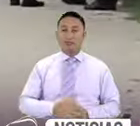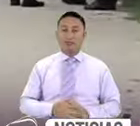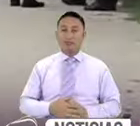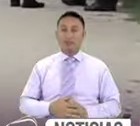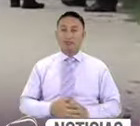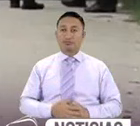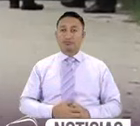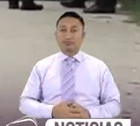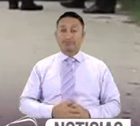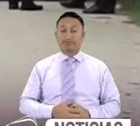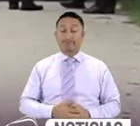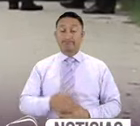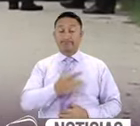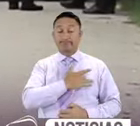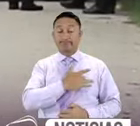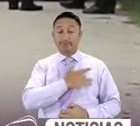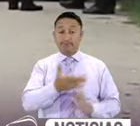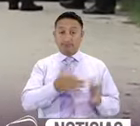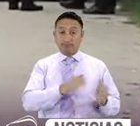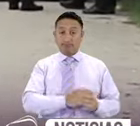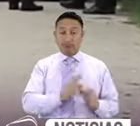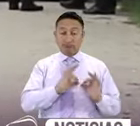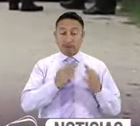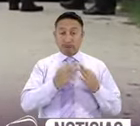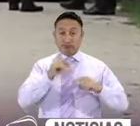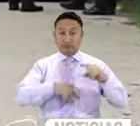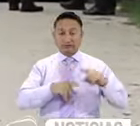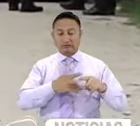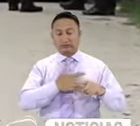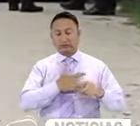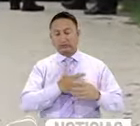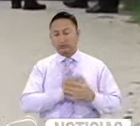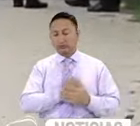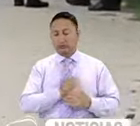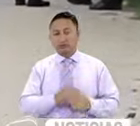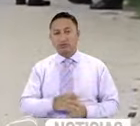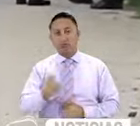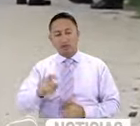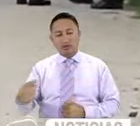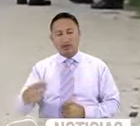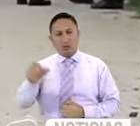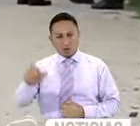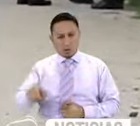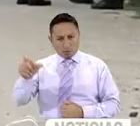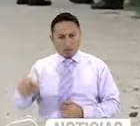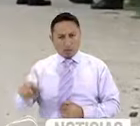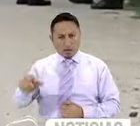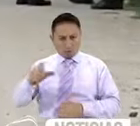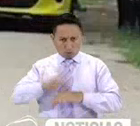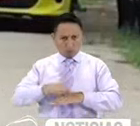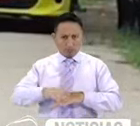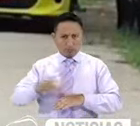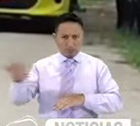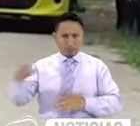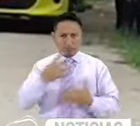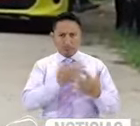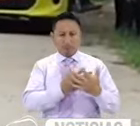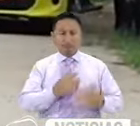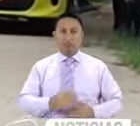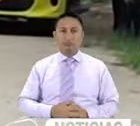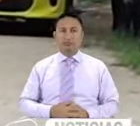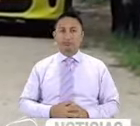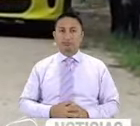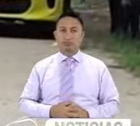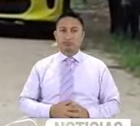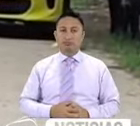dolor deja esta muerte en familiares y amigos, quienes exigen se dé con los culpables del crimen, informó Richard